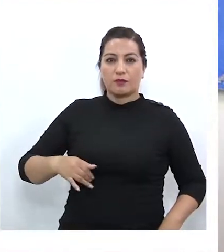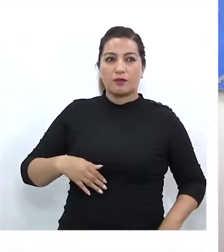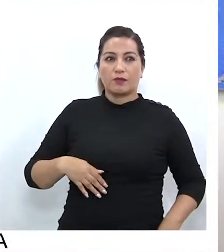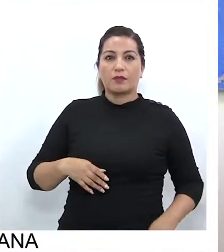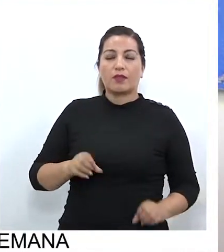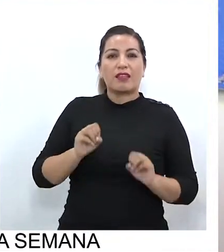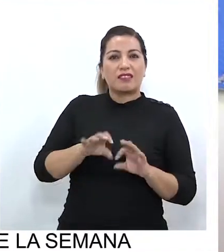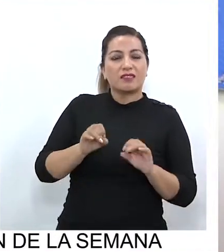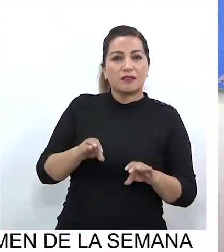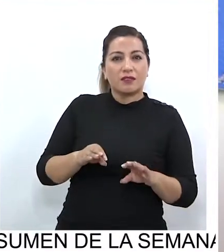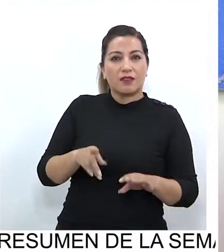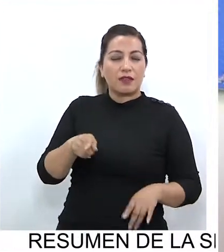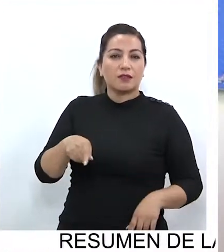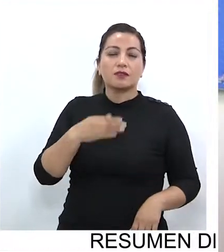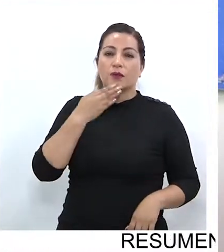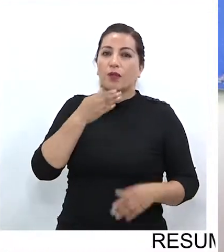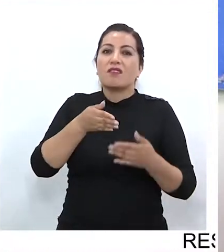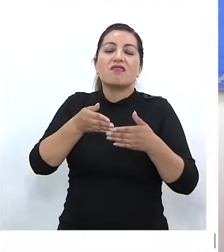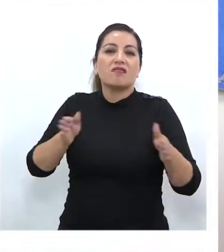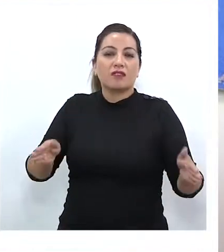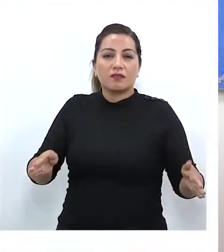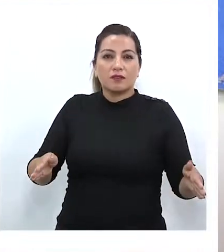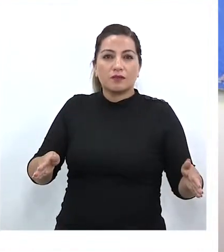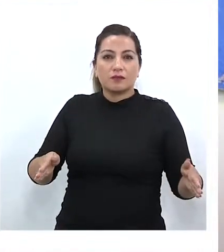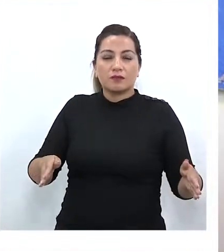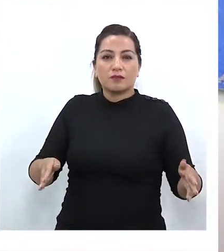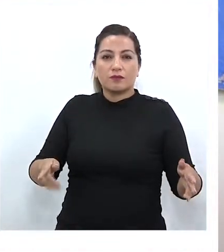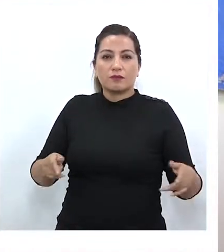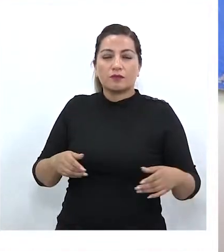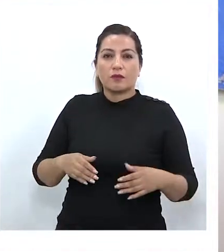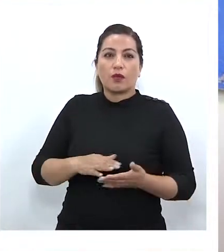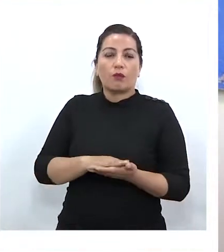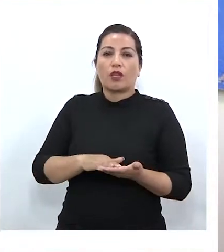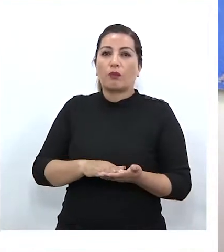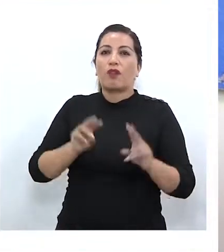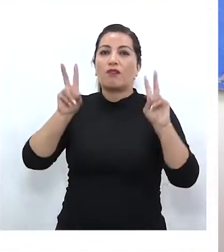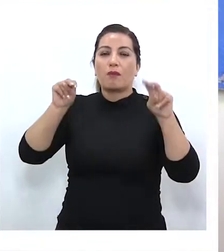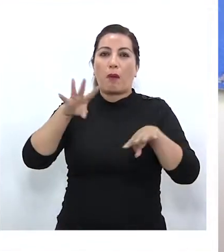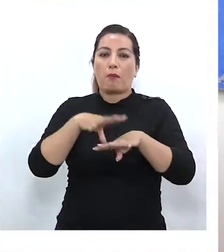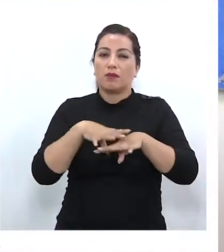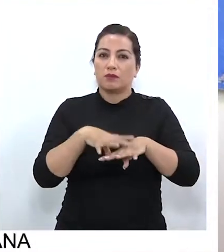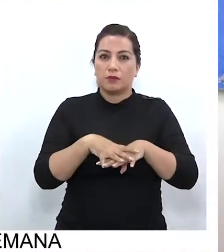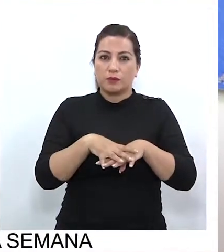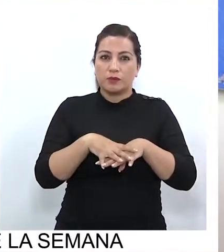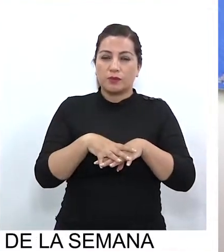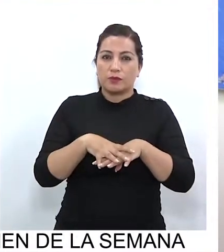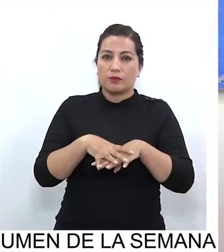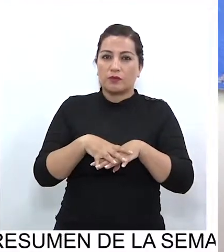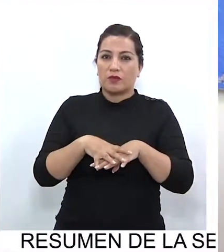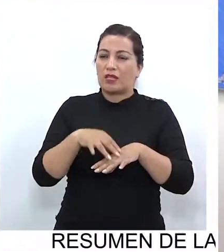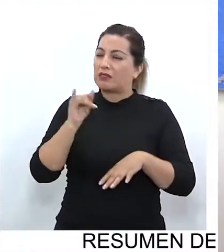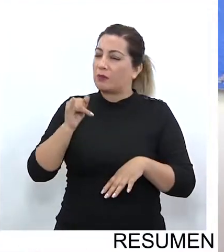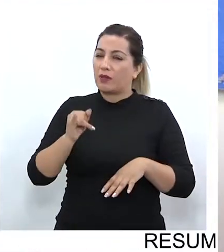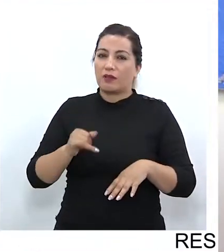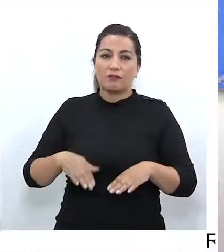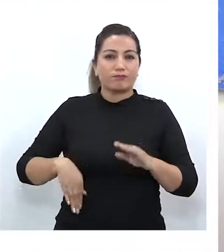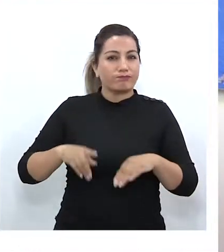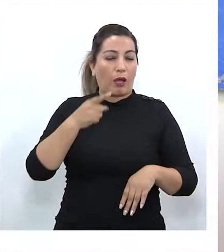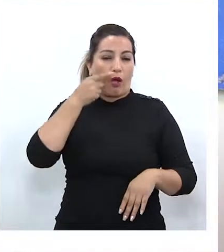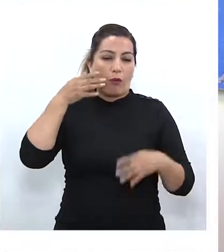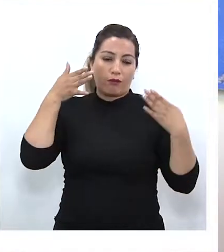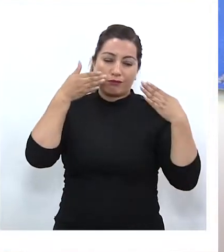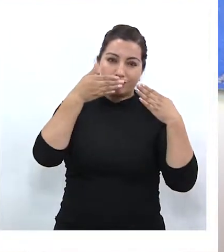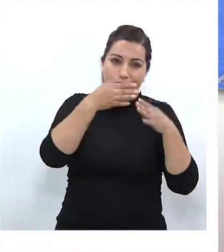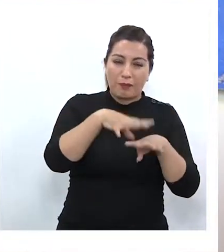impartan docencia de una manera adecuada, sea libre de sesgo, sobre todo, por ejemplo, en materia matemática. Hay una tendencia que afortunadamente estamos